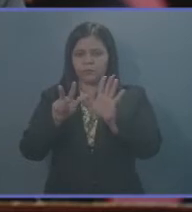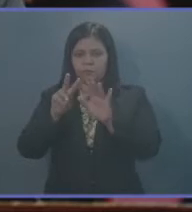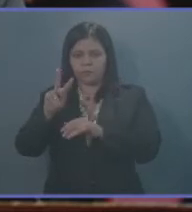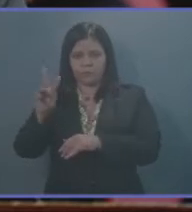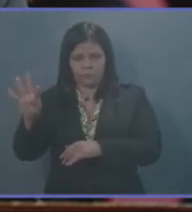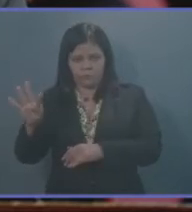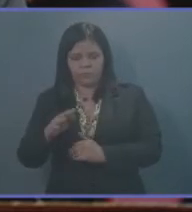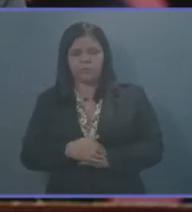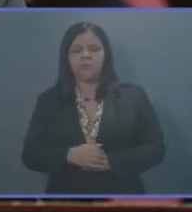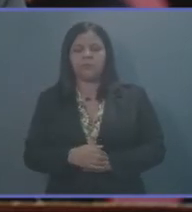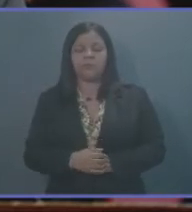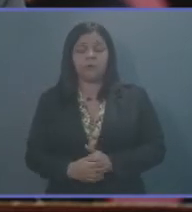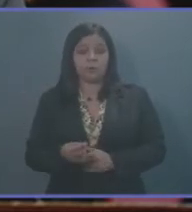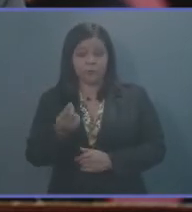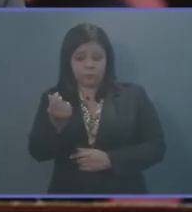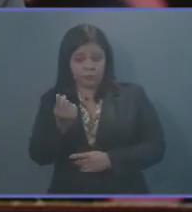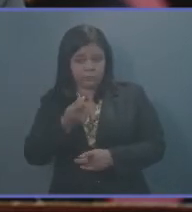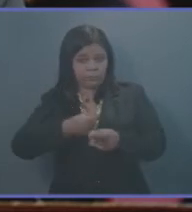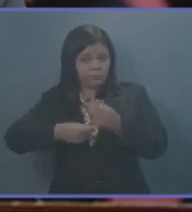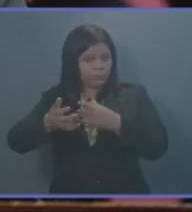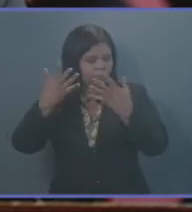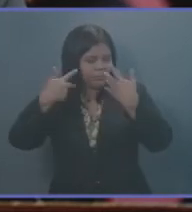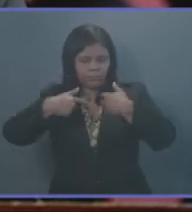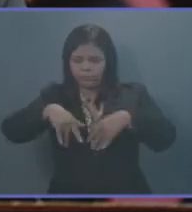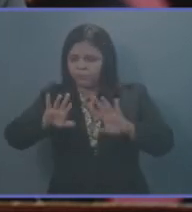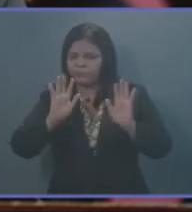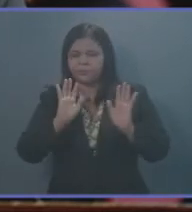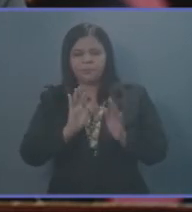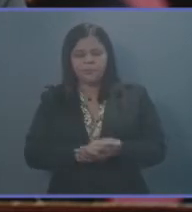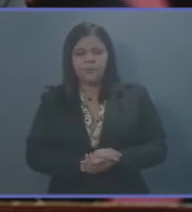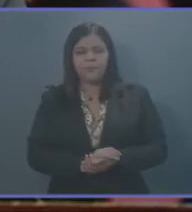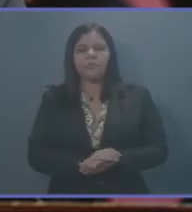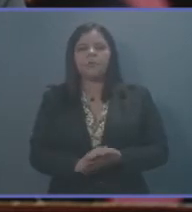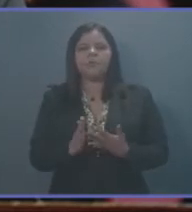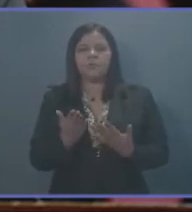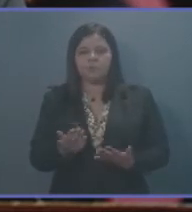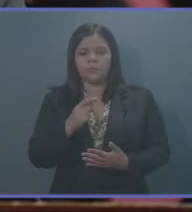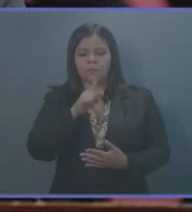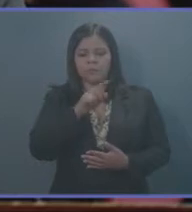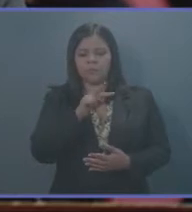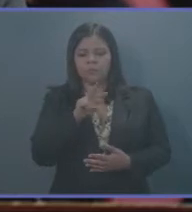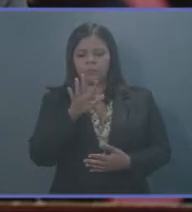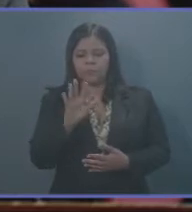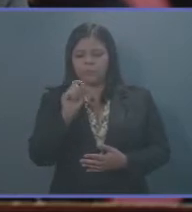66.551.824. Las transferencias corrientes son de